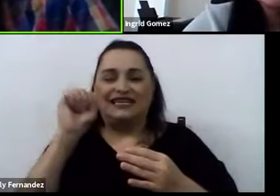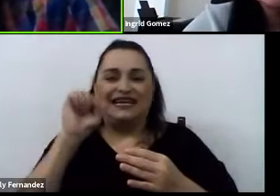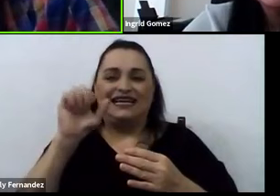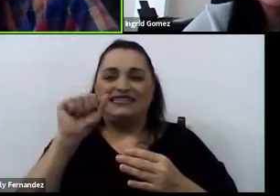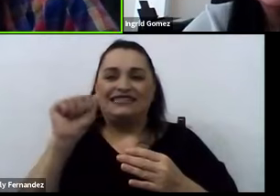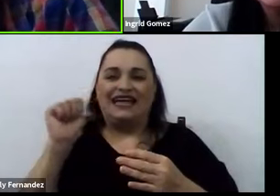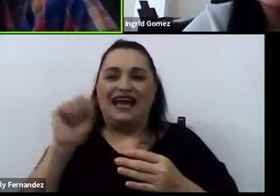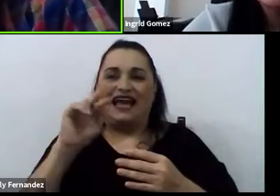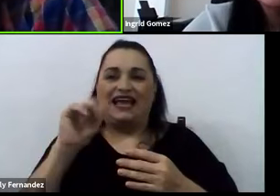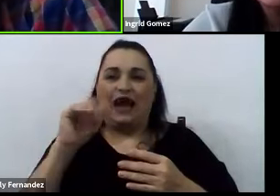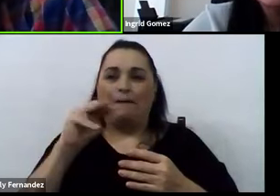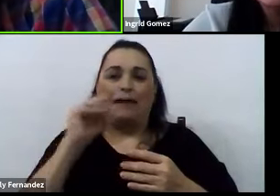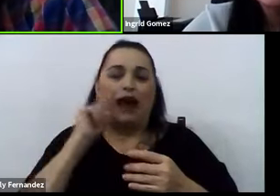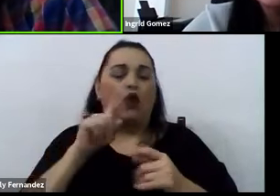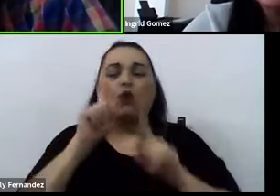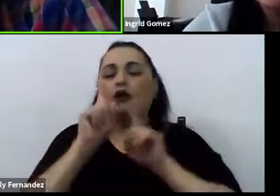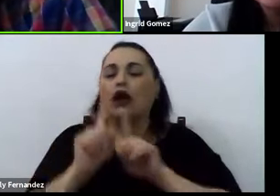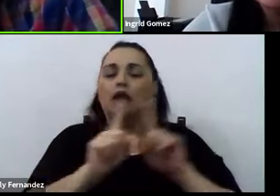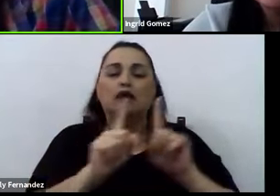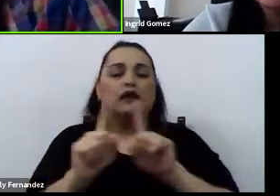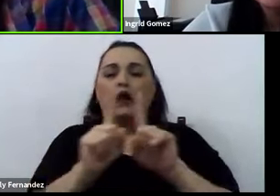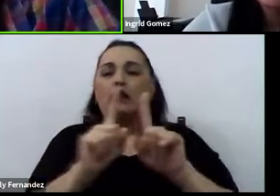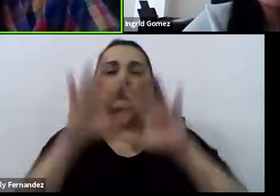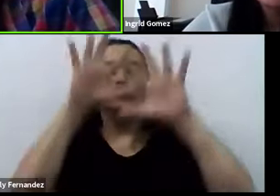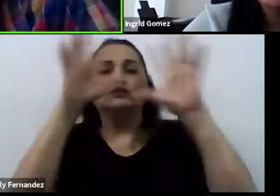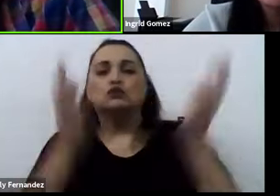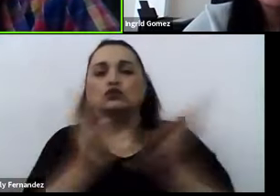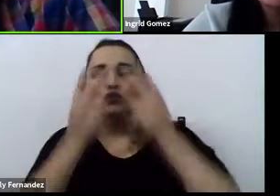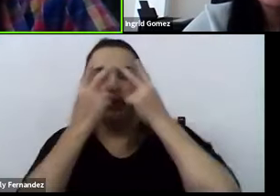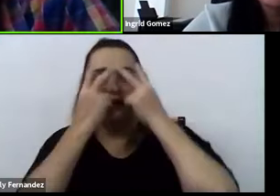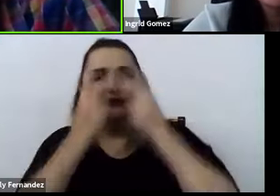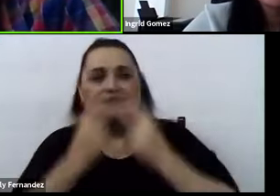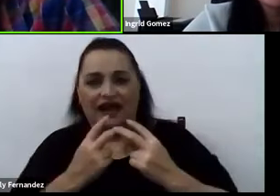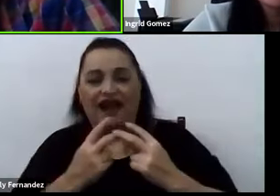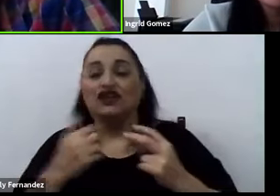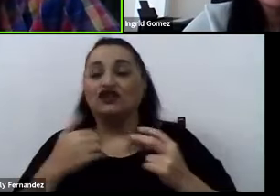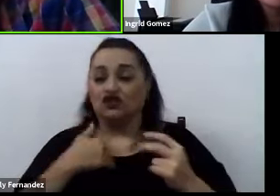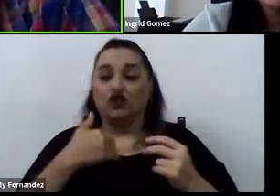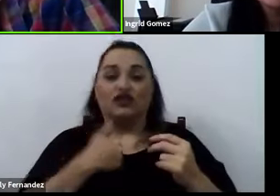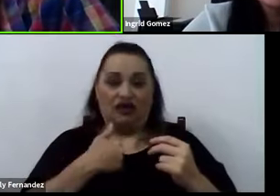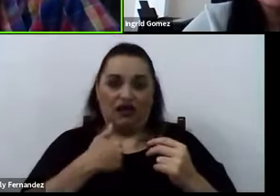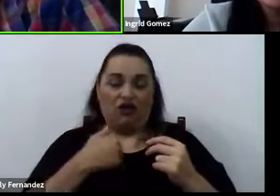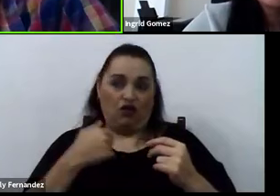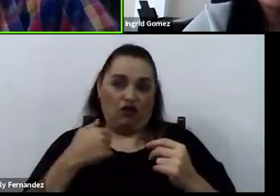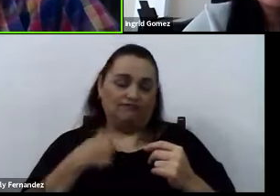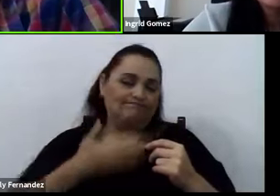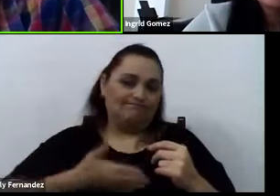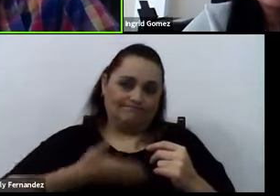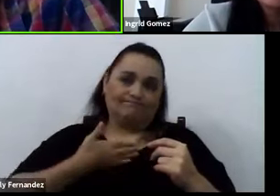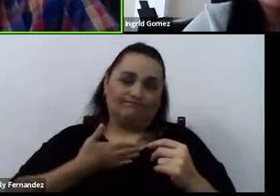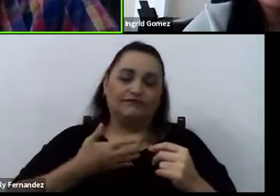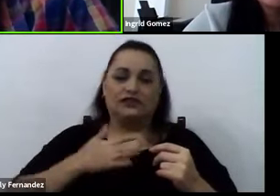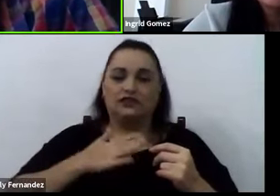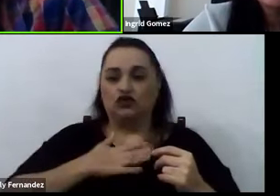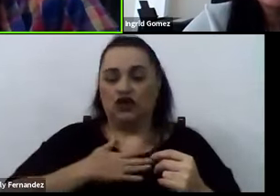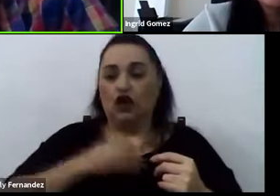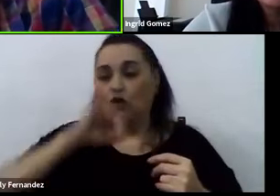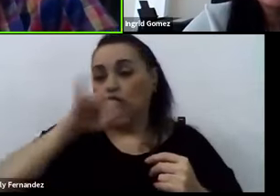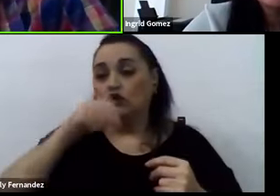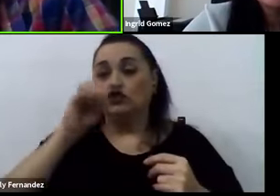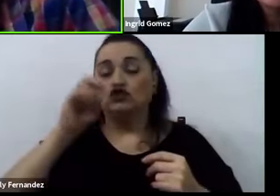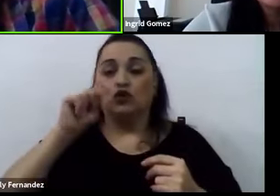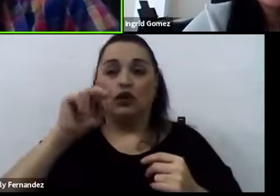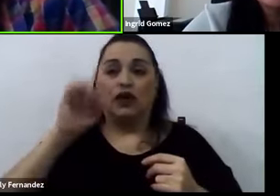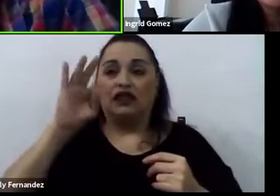realmente caminamos por un mundo a ciegas. Yo tengo, y me será de mucho agrado, Jonathan, si a través de